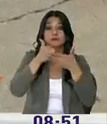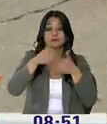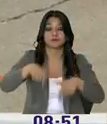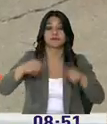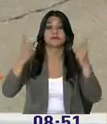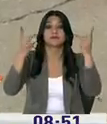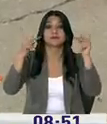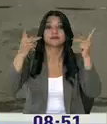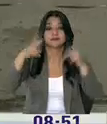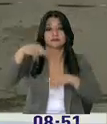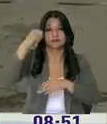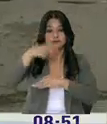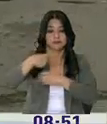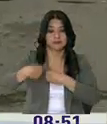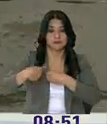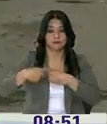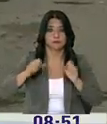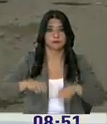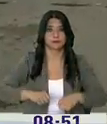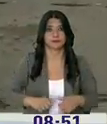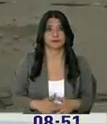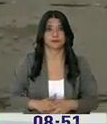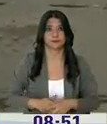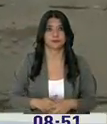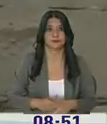ubicado en el norte de quito informó sofía víctima